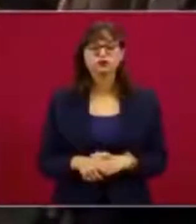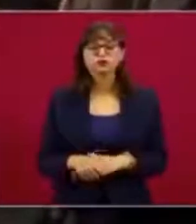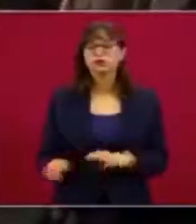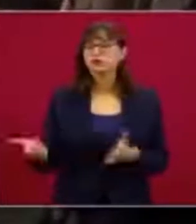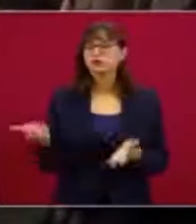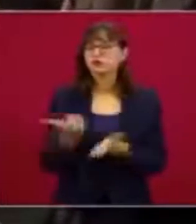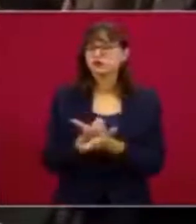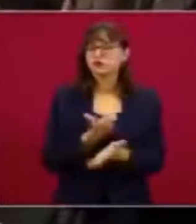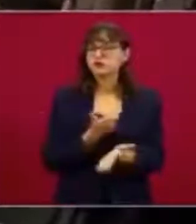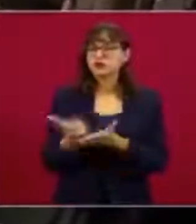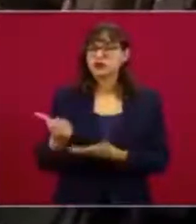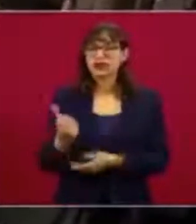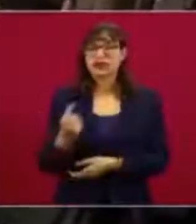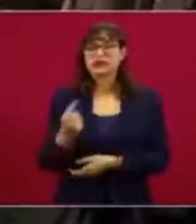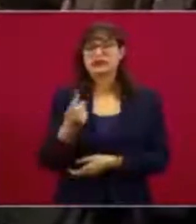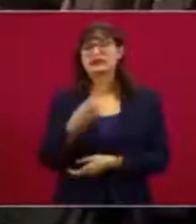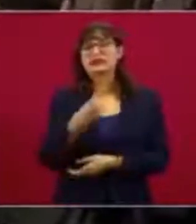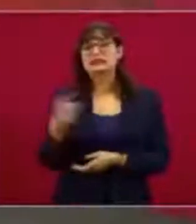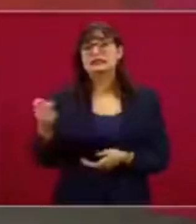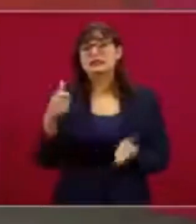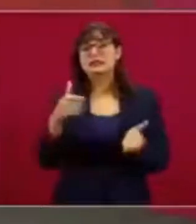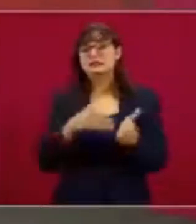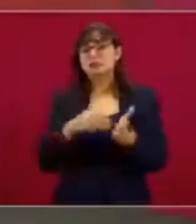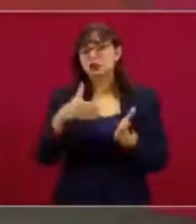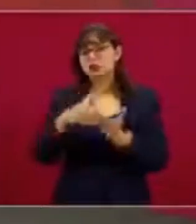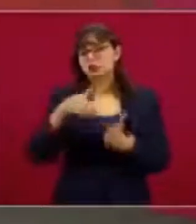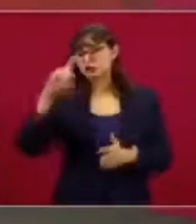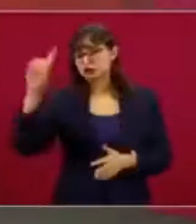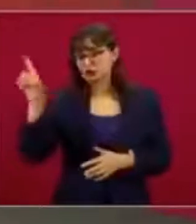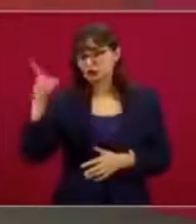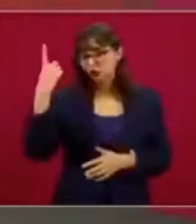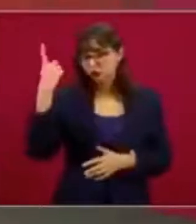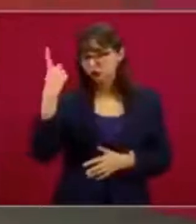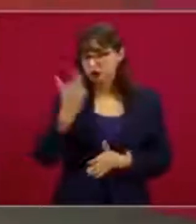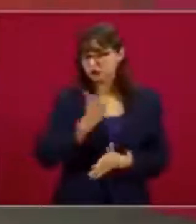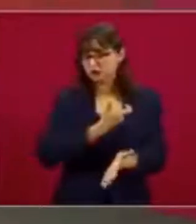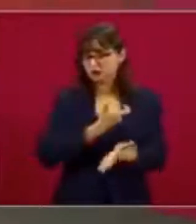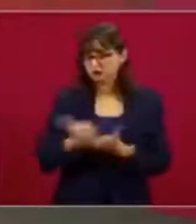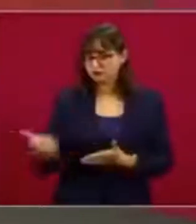como 100 millones de dólares por el terreno.